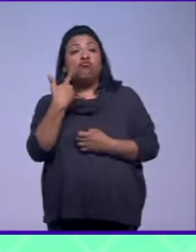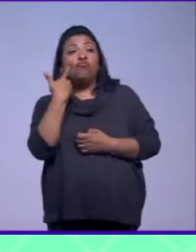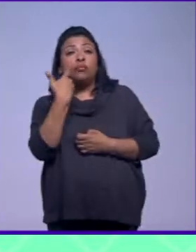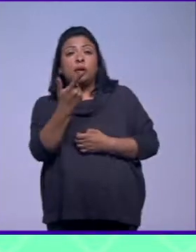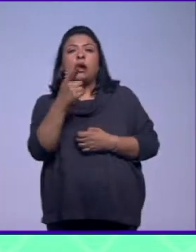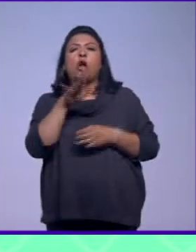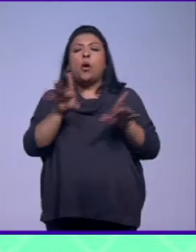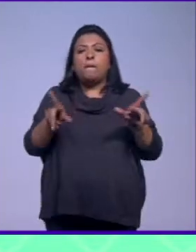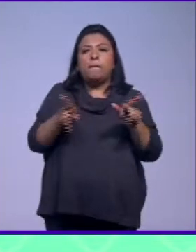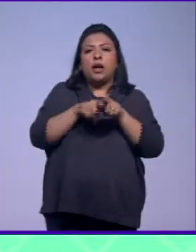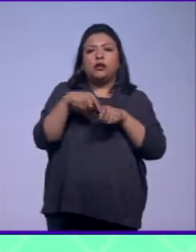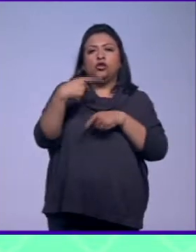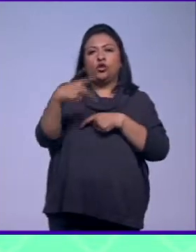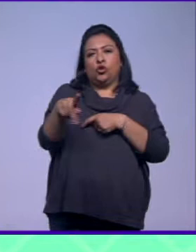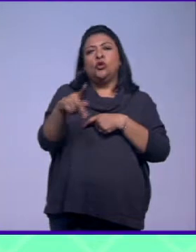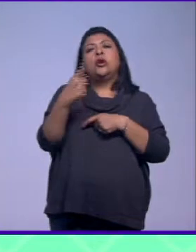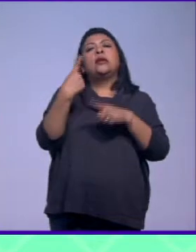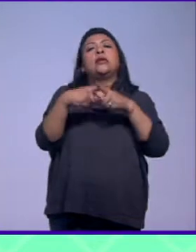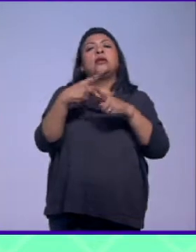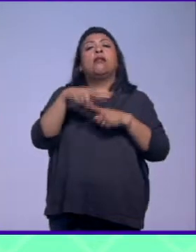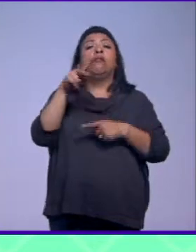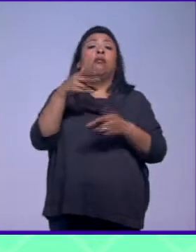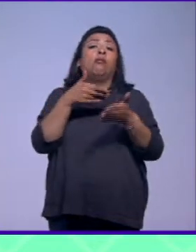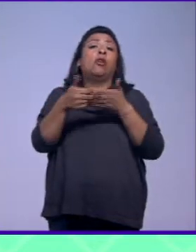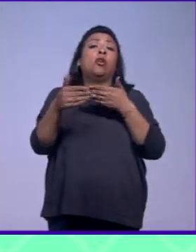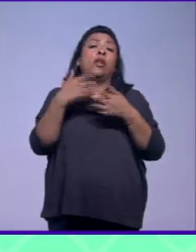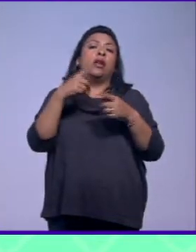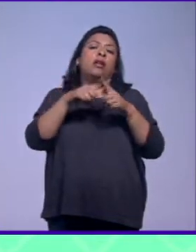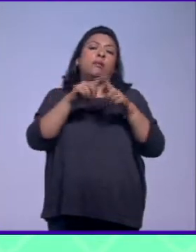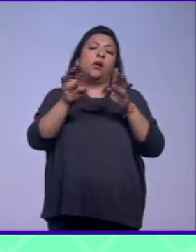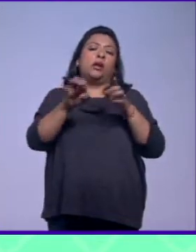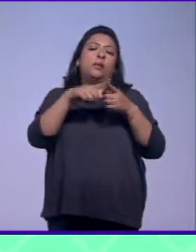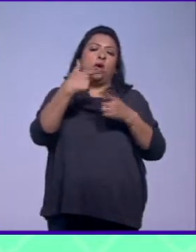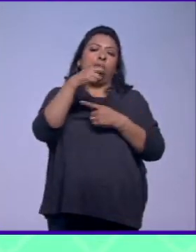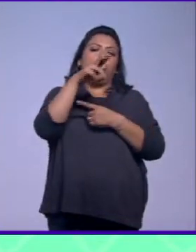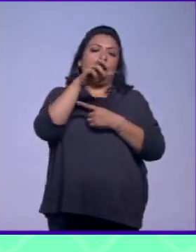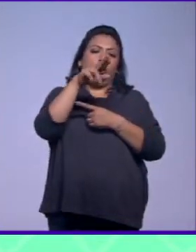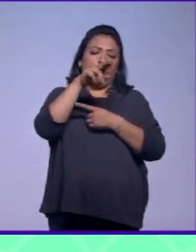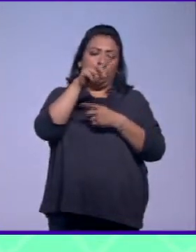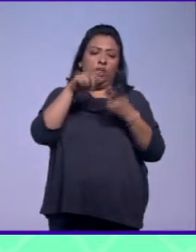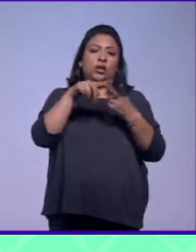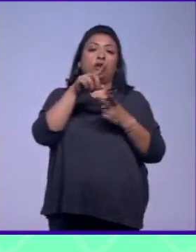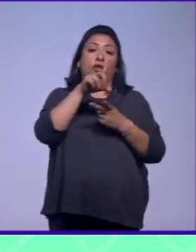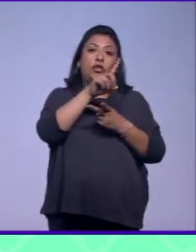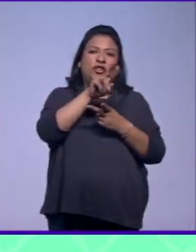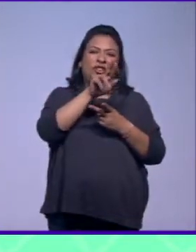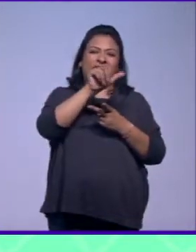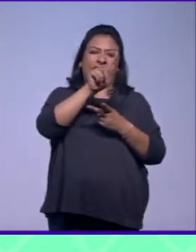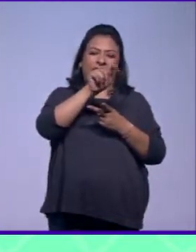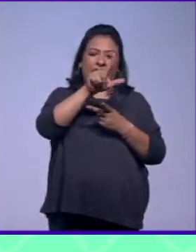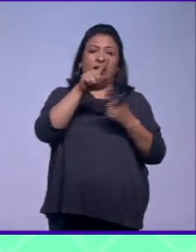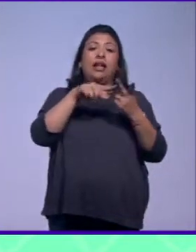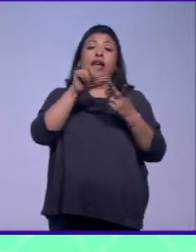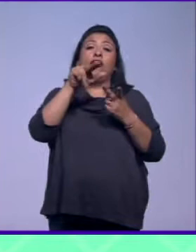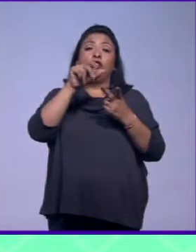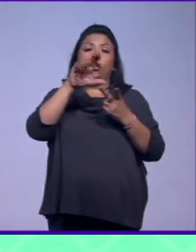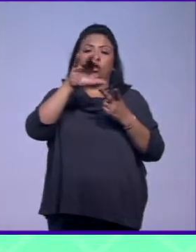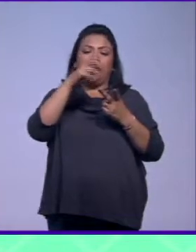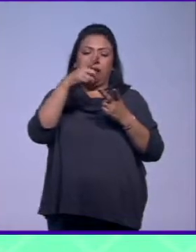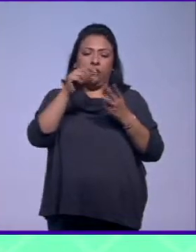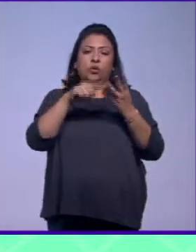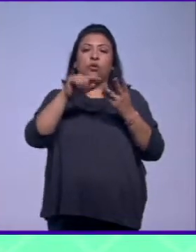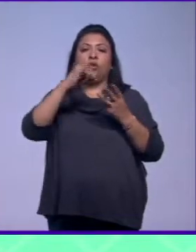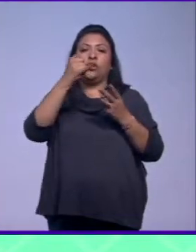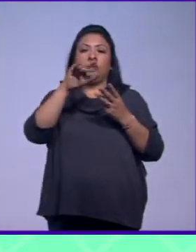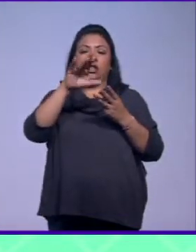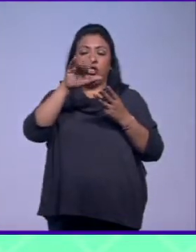la síntesis plástica de quien fuera contemporánea de artistas como gerardo murillo el doctor atl antonio garduño y jean charlot